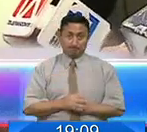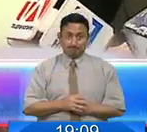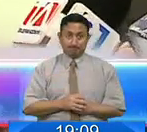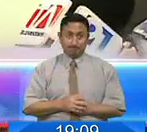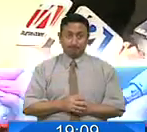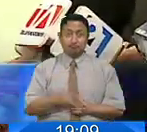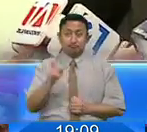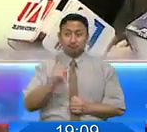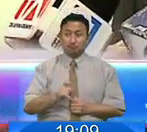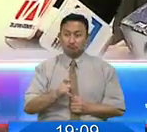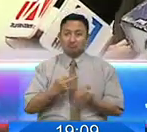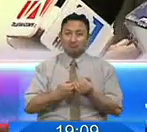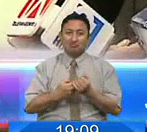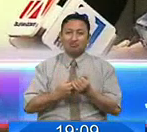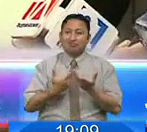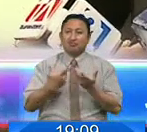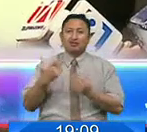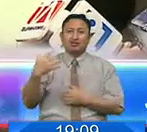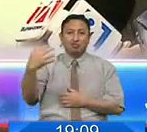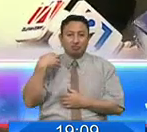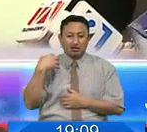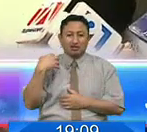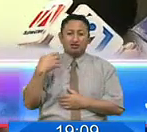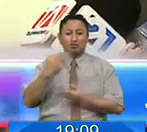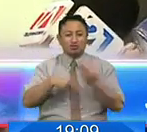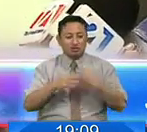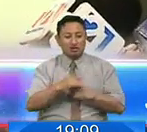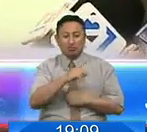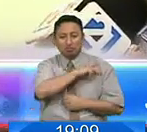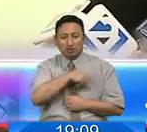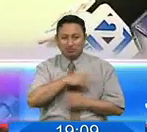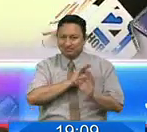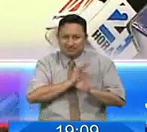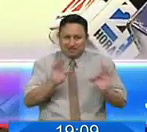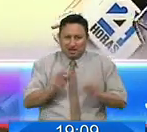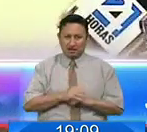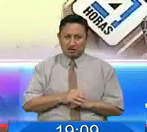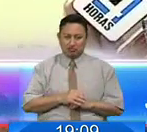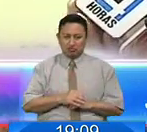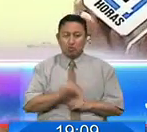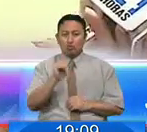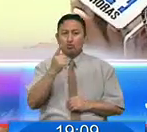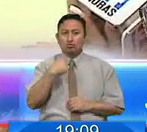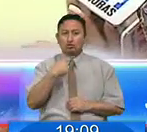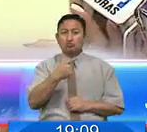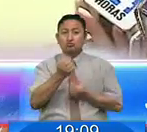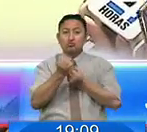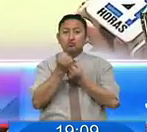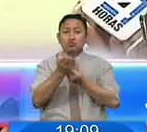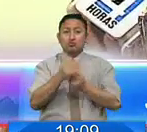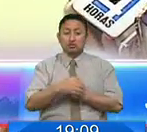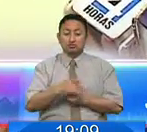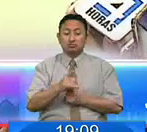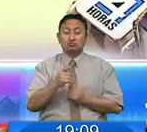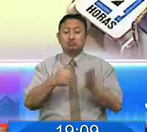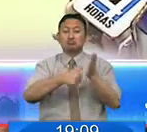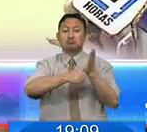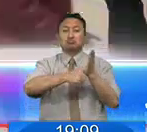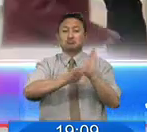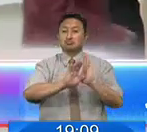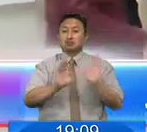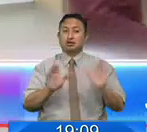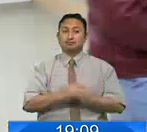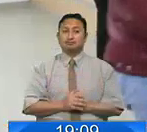de referencias bancarias de referencias comerciales de referencias personales si no bastará con una información de su identificación